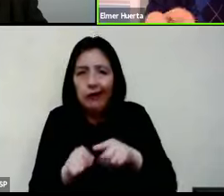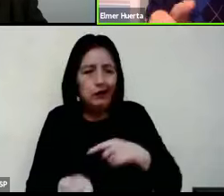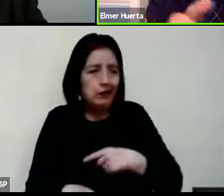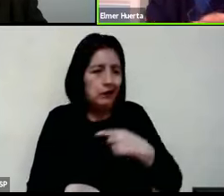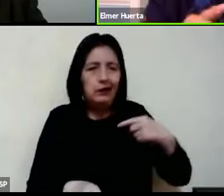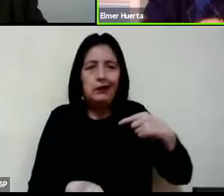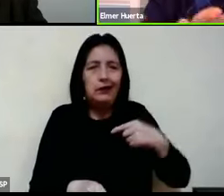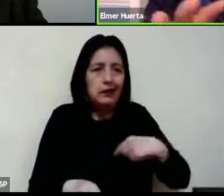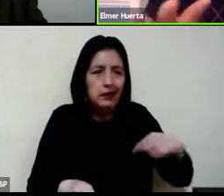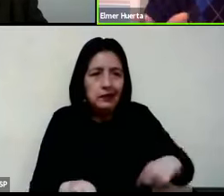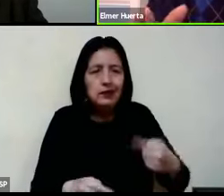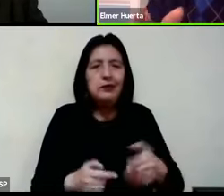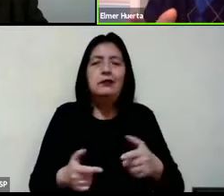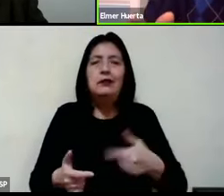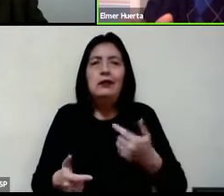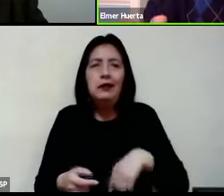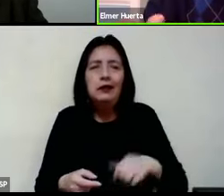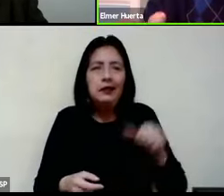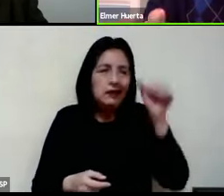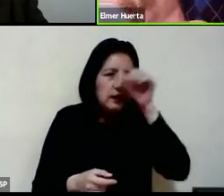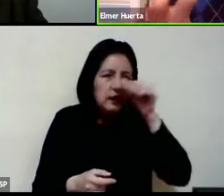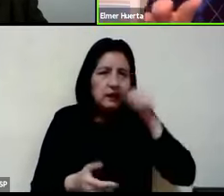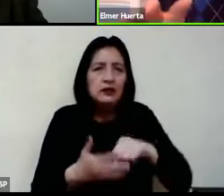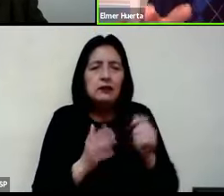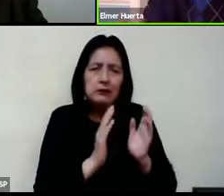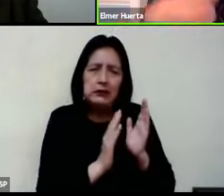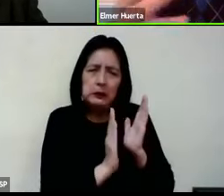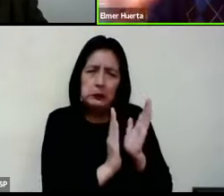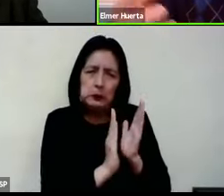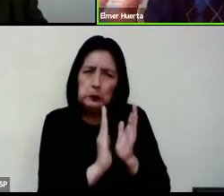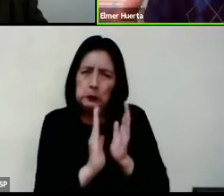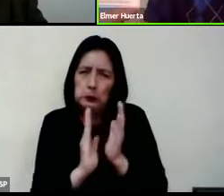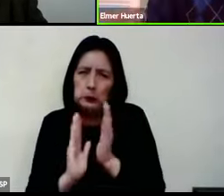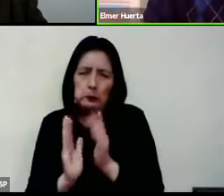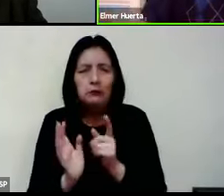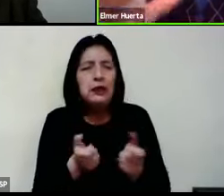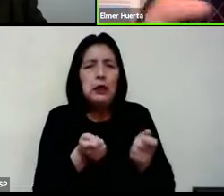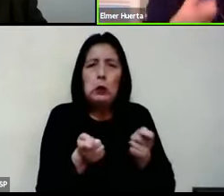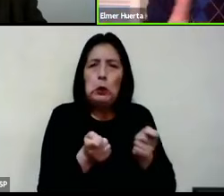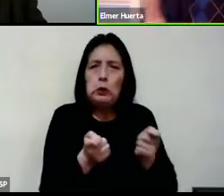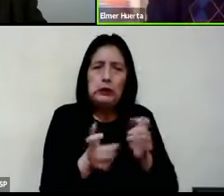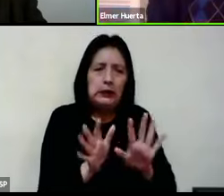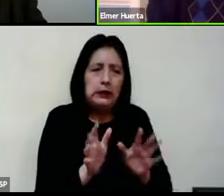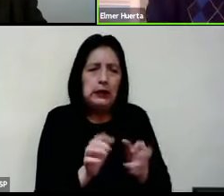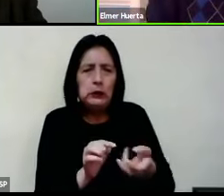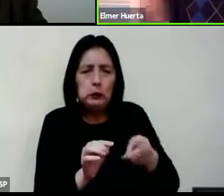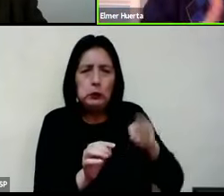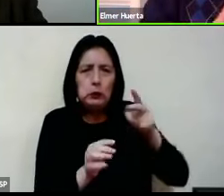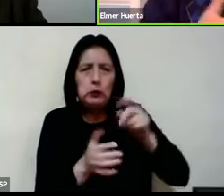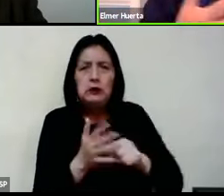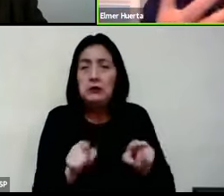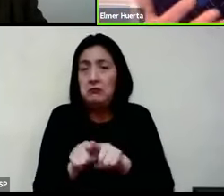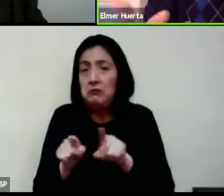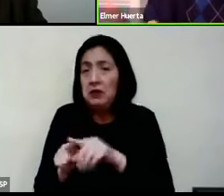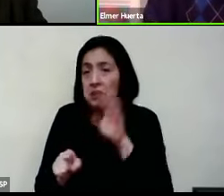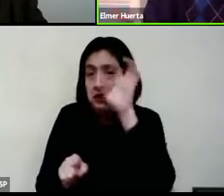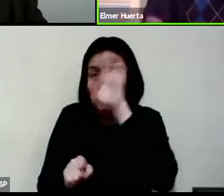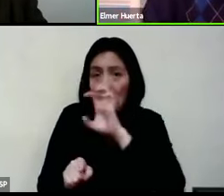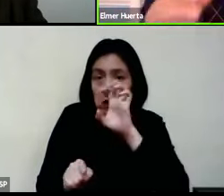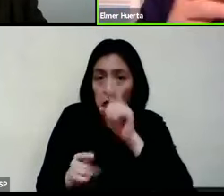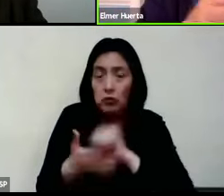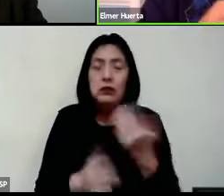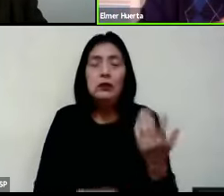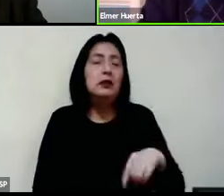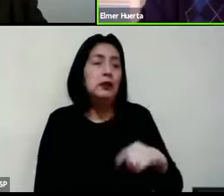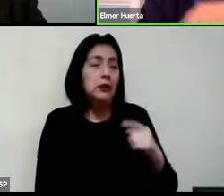países asiáticos, que han sido mucho más disciplinados para controlar los rebrotes. Ha pasado en Europa. En